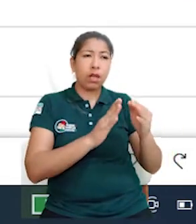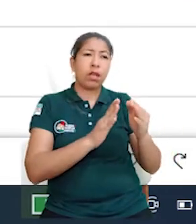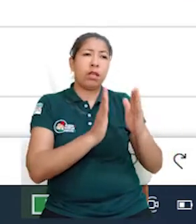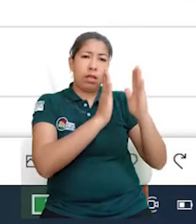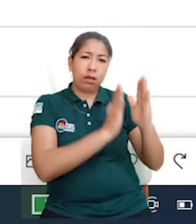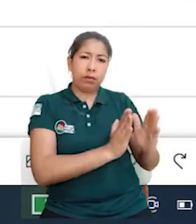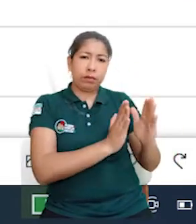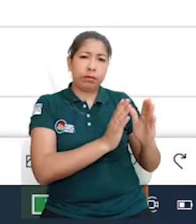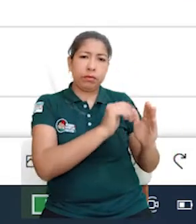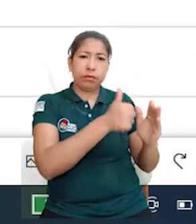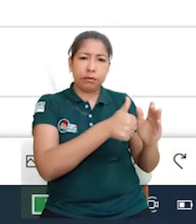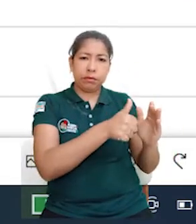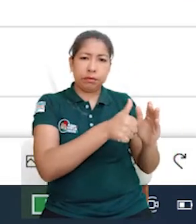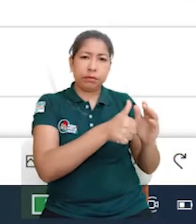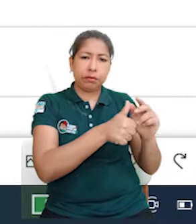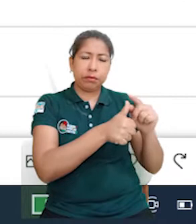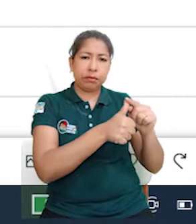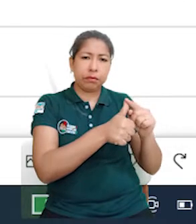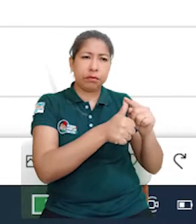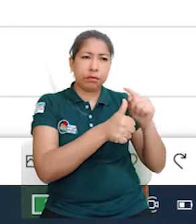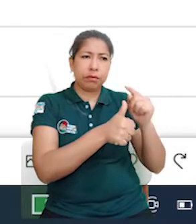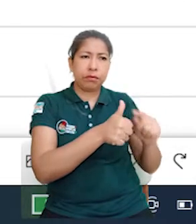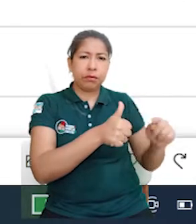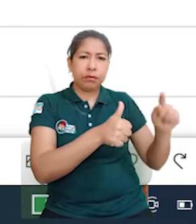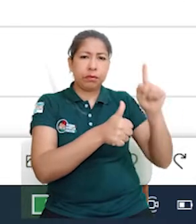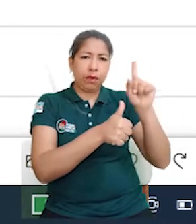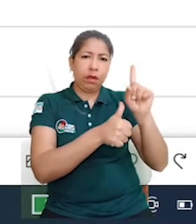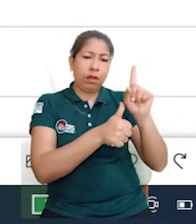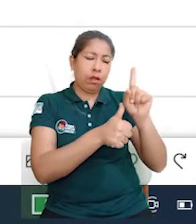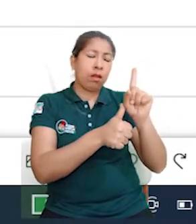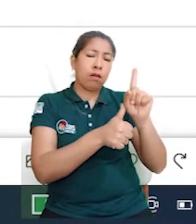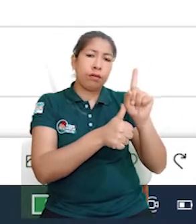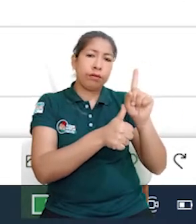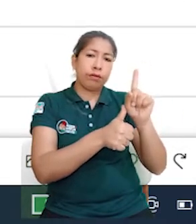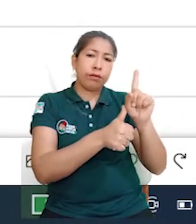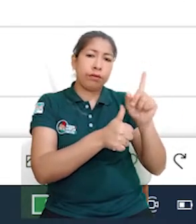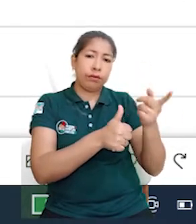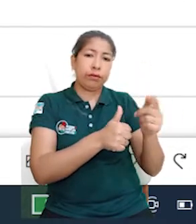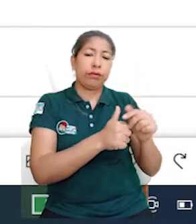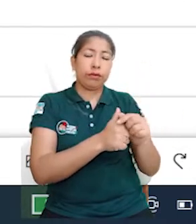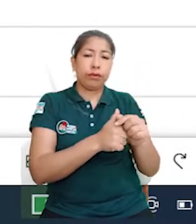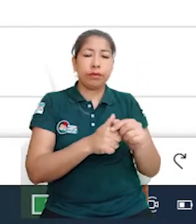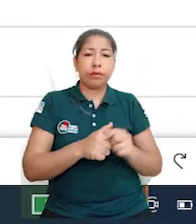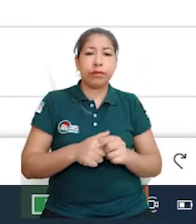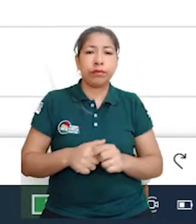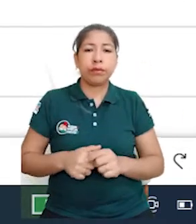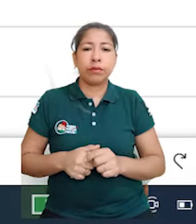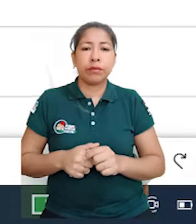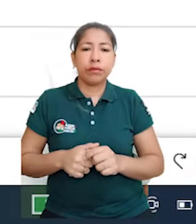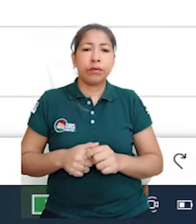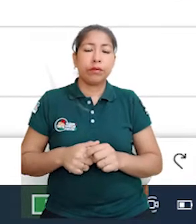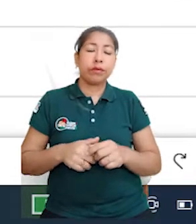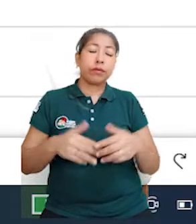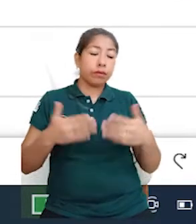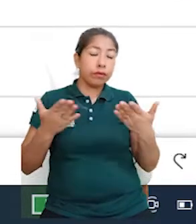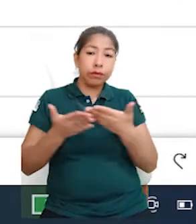caso 10, elevada al exponente. El exponente es 1. Con